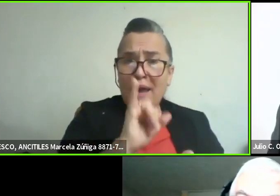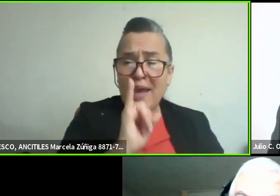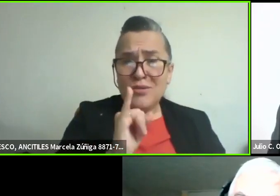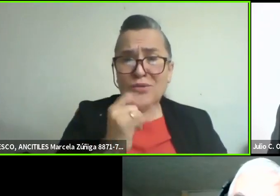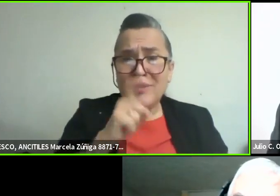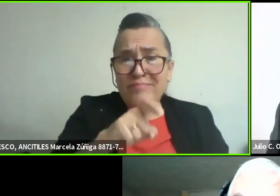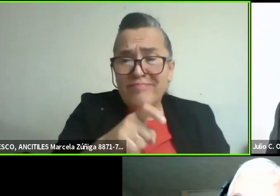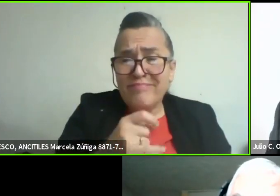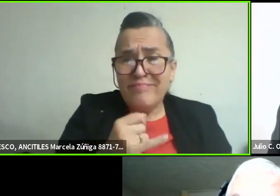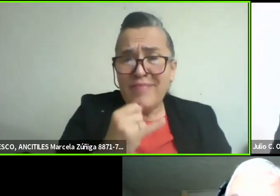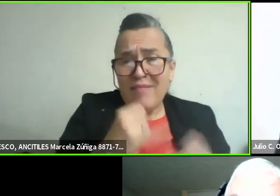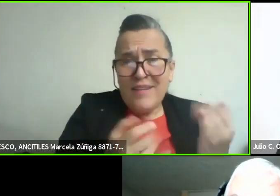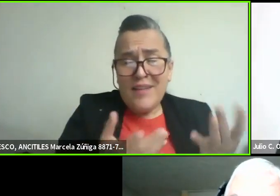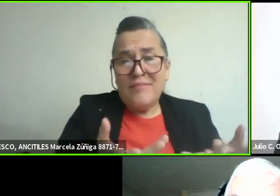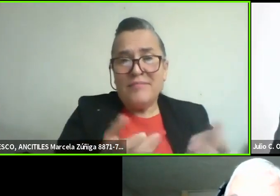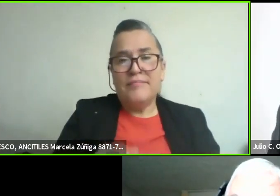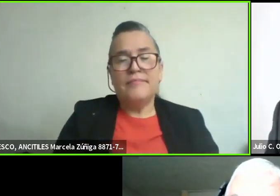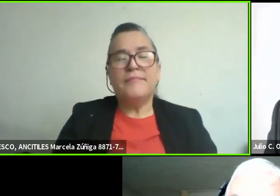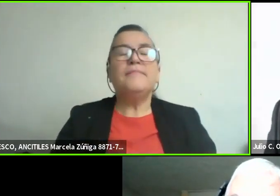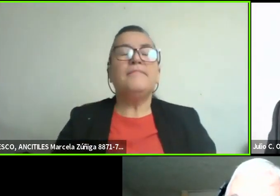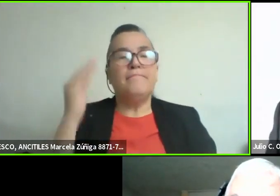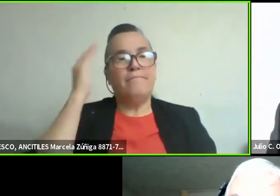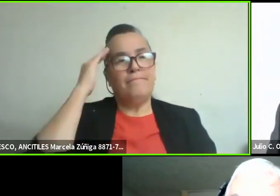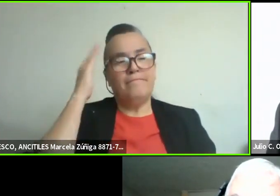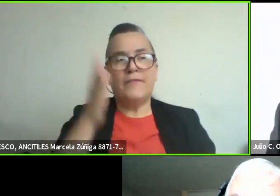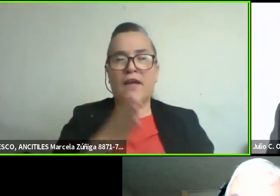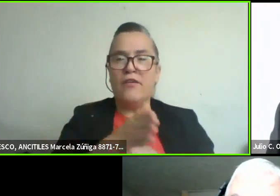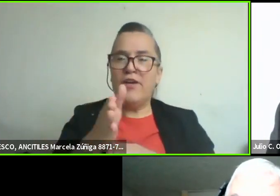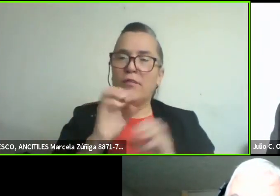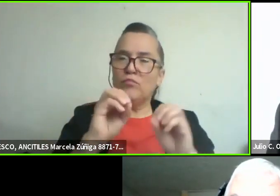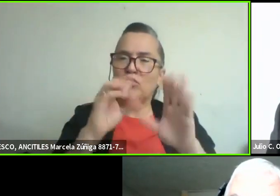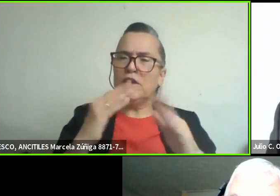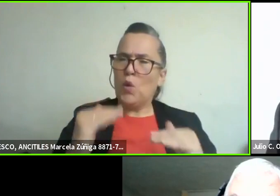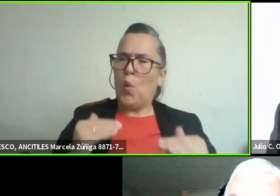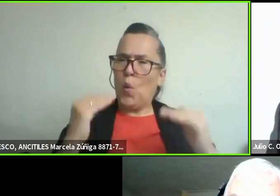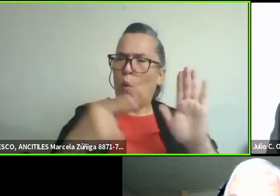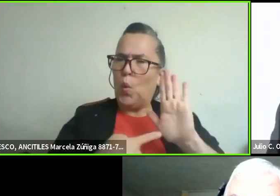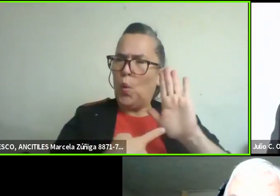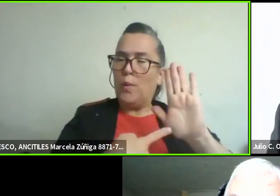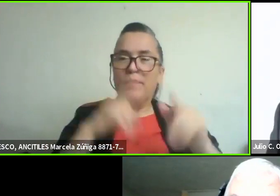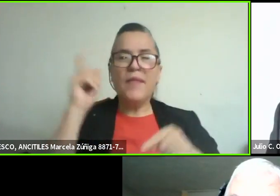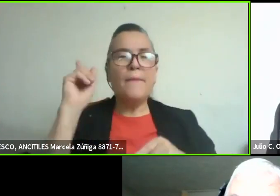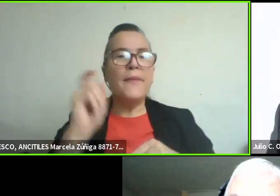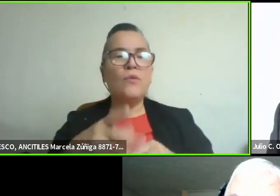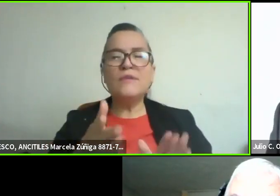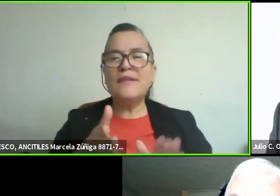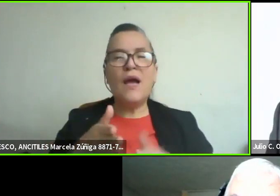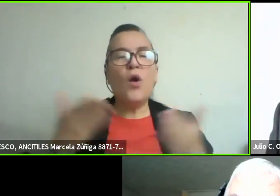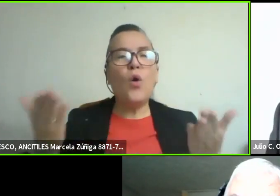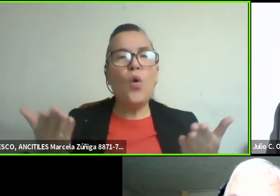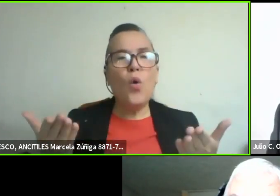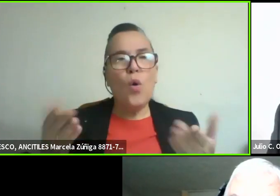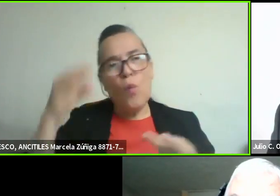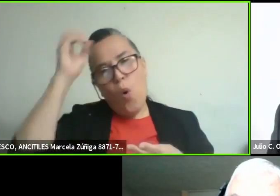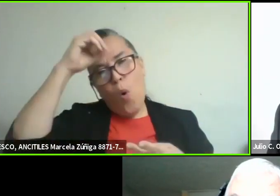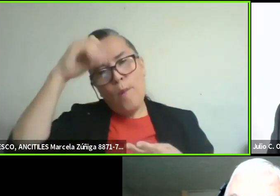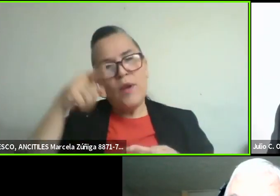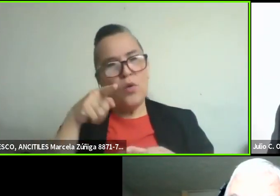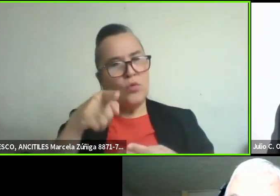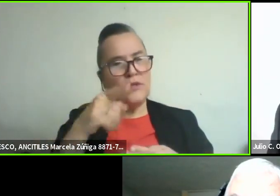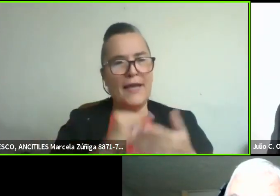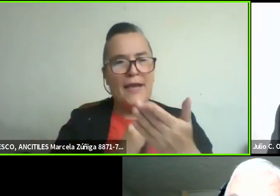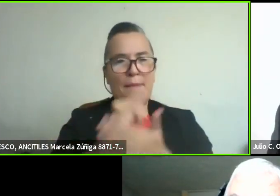instancia todos sabemos que su carrera como docente me destaca la pregunta que le hacen es cómo van guau qué opinión le merece a usted la